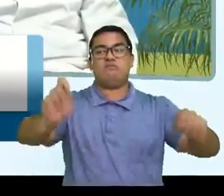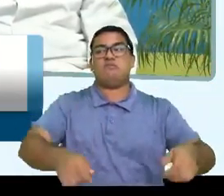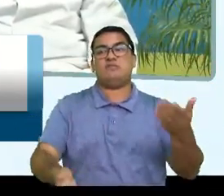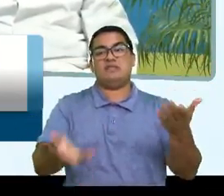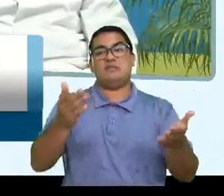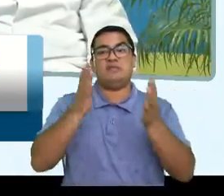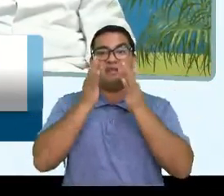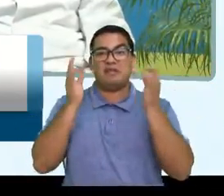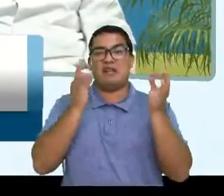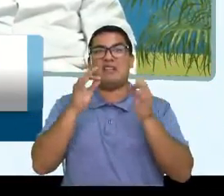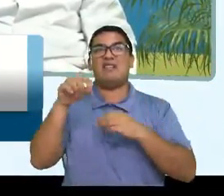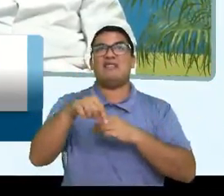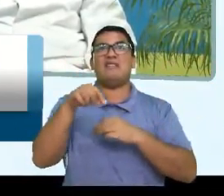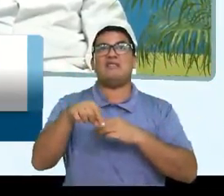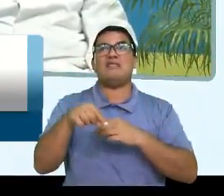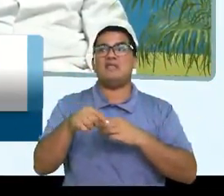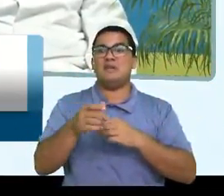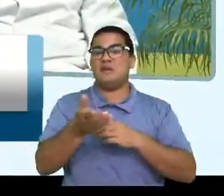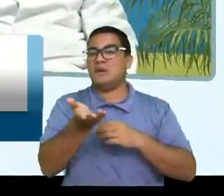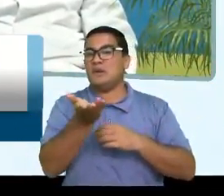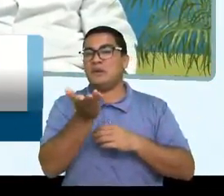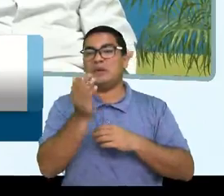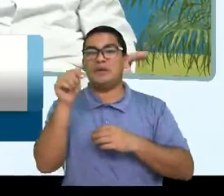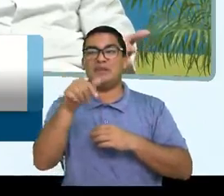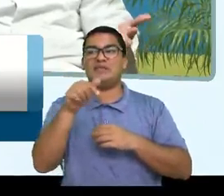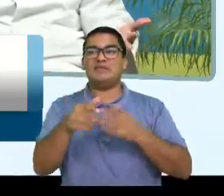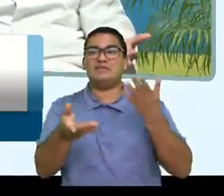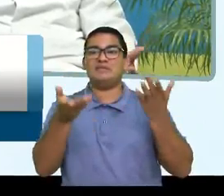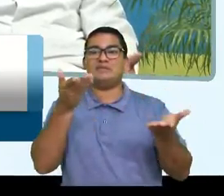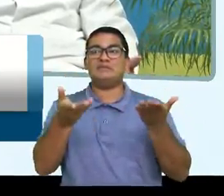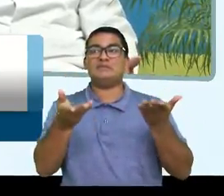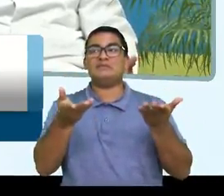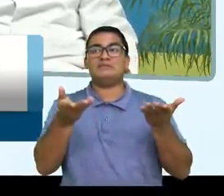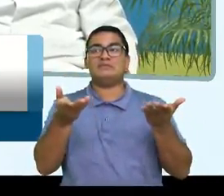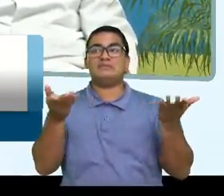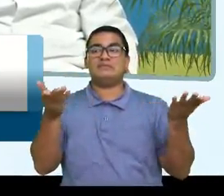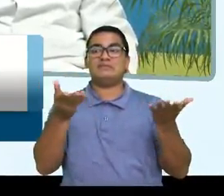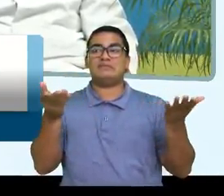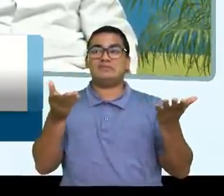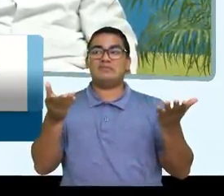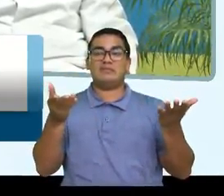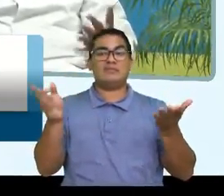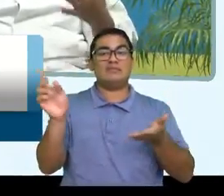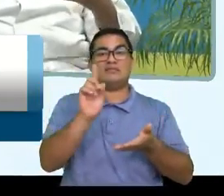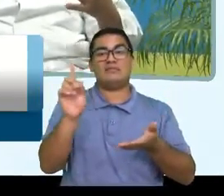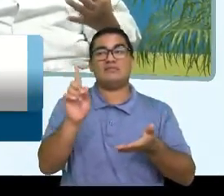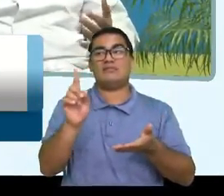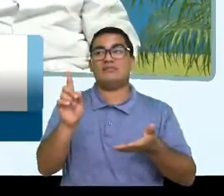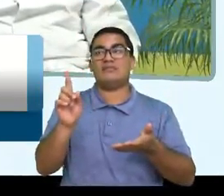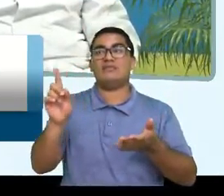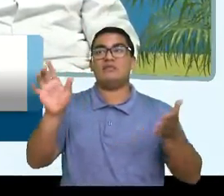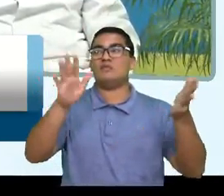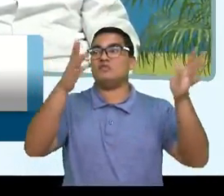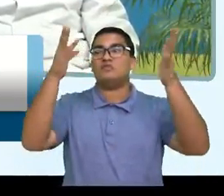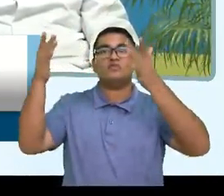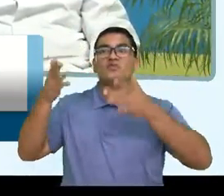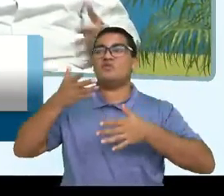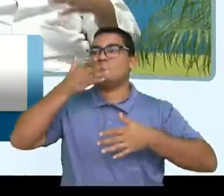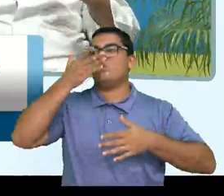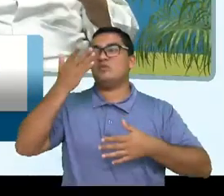levantar una pelusa. Pudo haber la pelusa, ¿no? Sí, y entonces eso está en el ambiente, yo